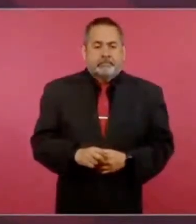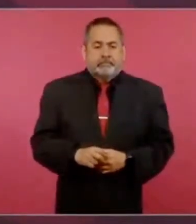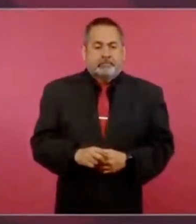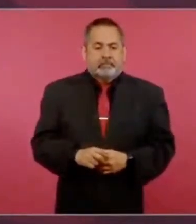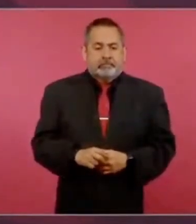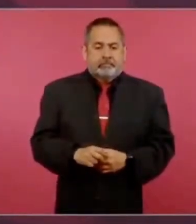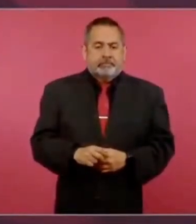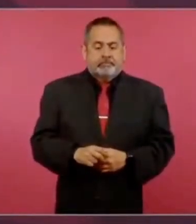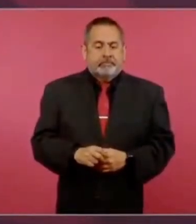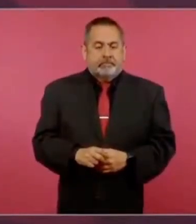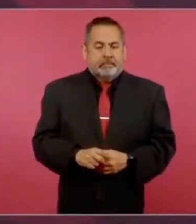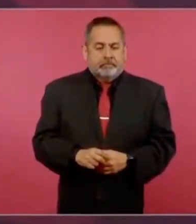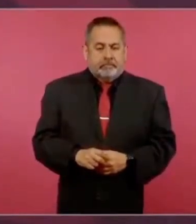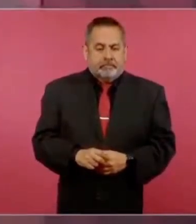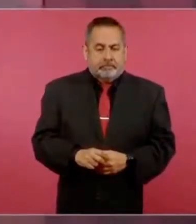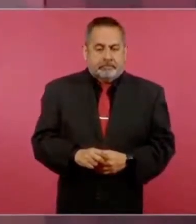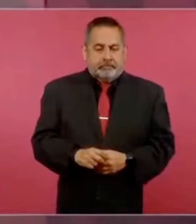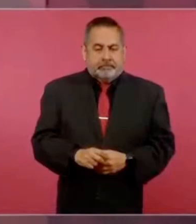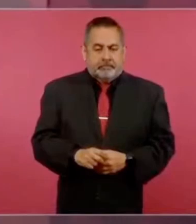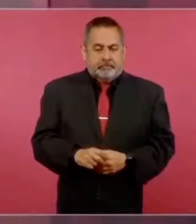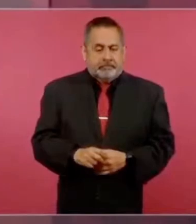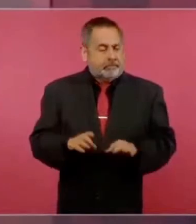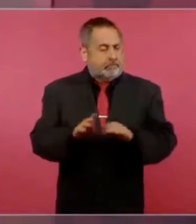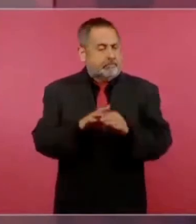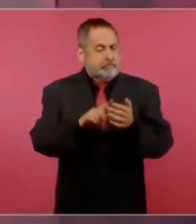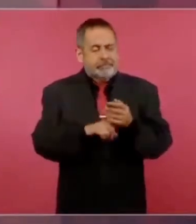se presentó una denuncia